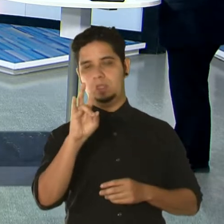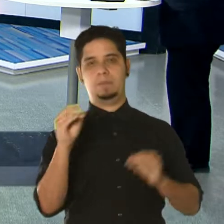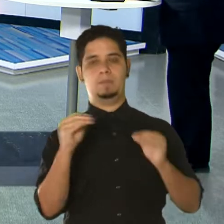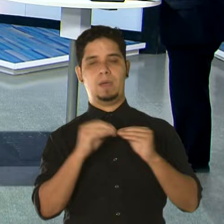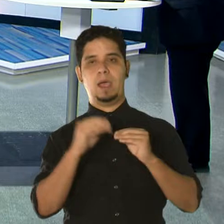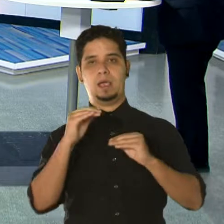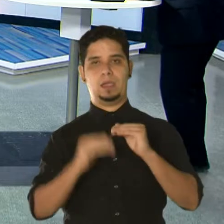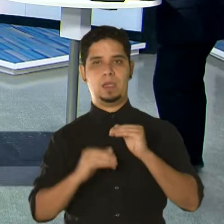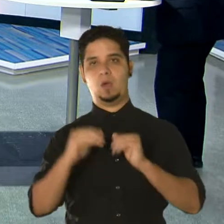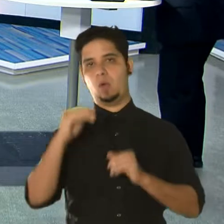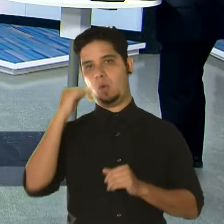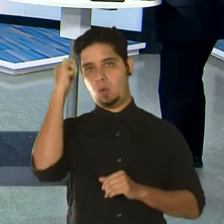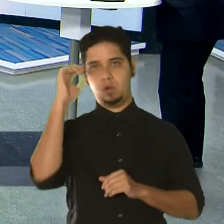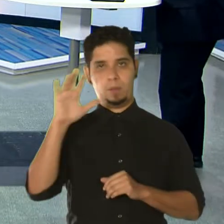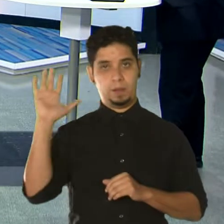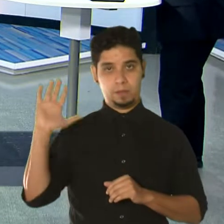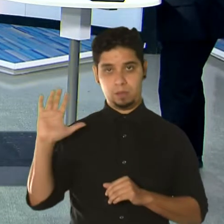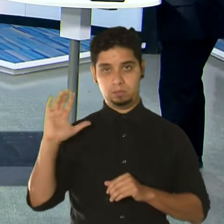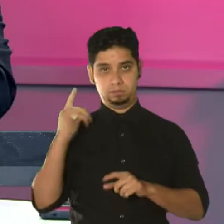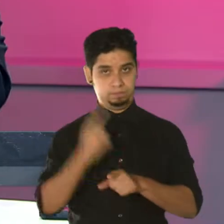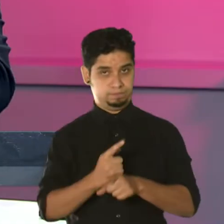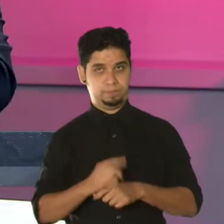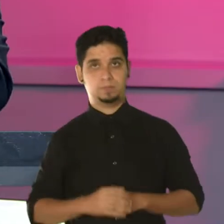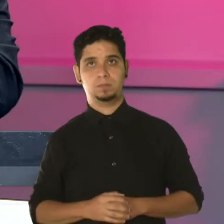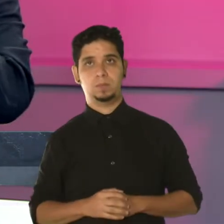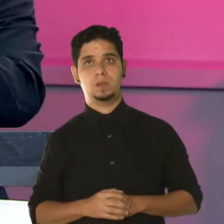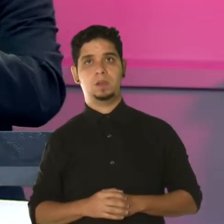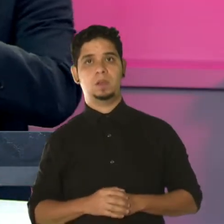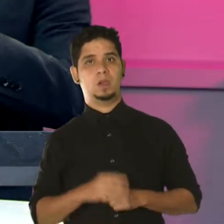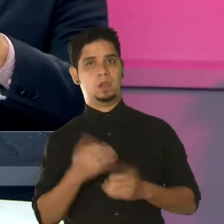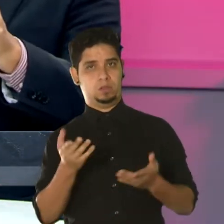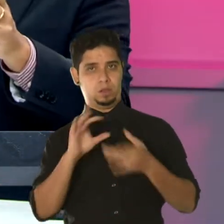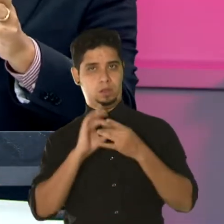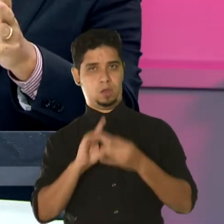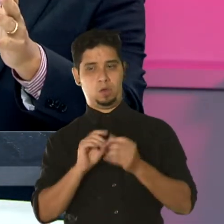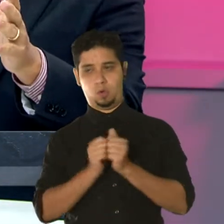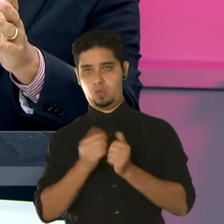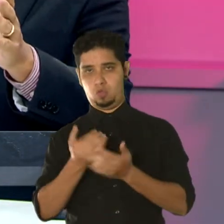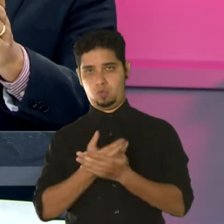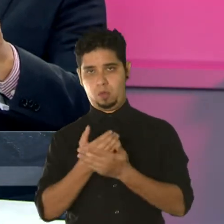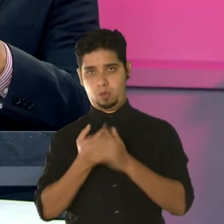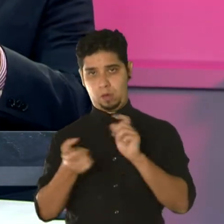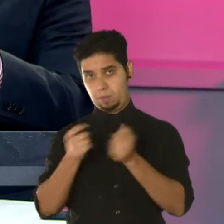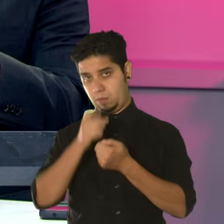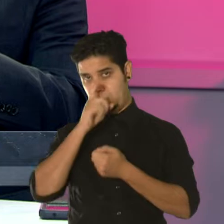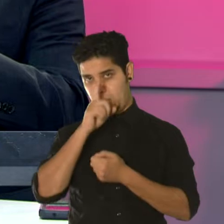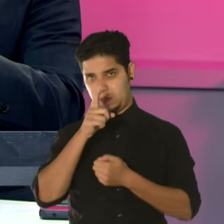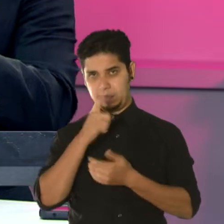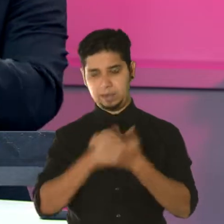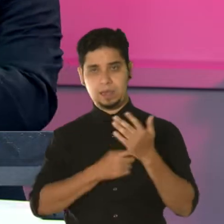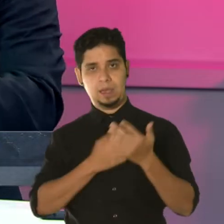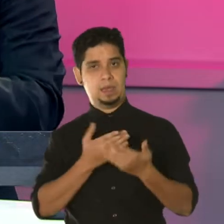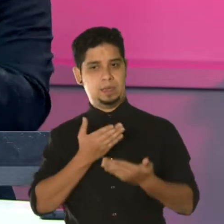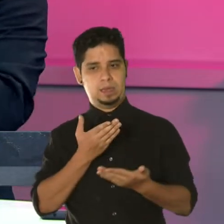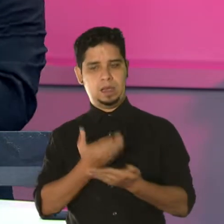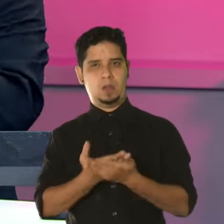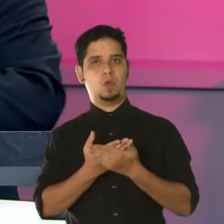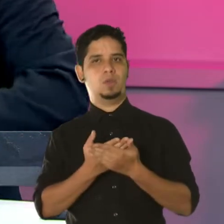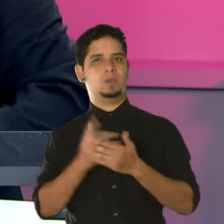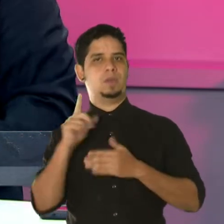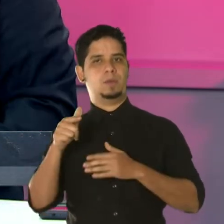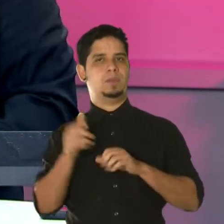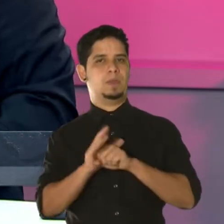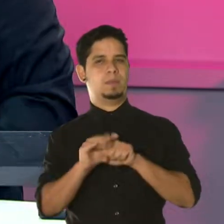en el Vocero. Sí. No, y también yo no sé si tiene que ver precisamente con esos cambios que llegaron con la pandemia,